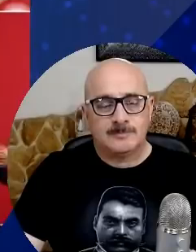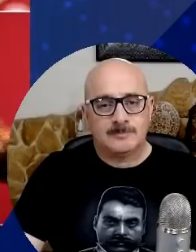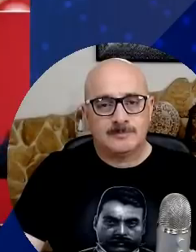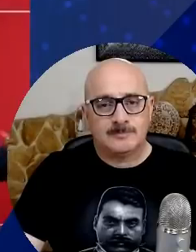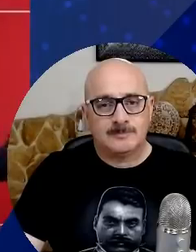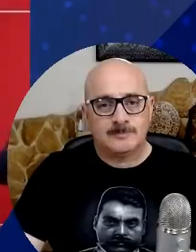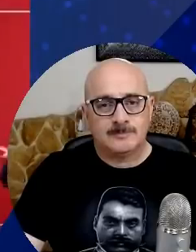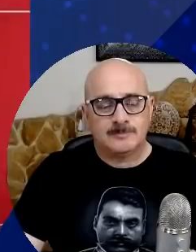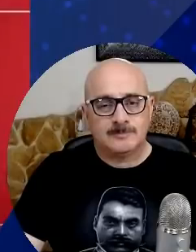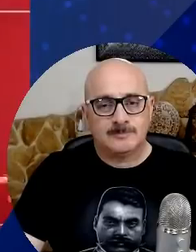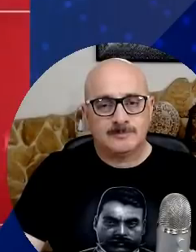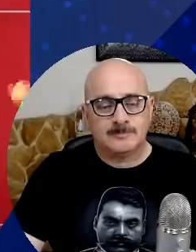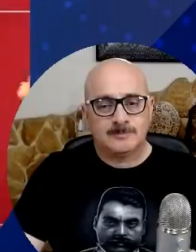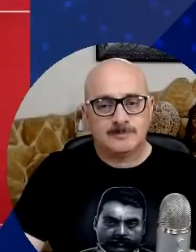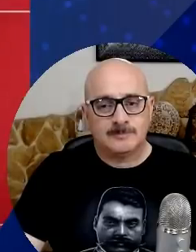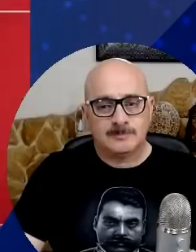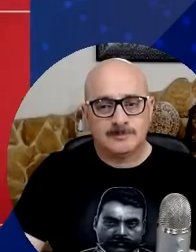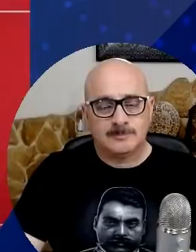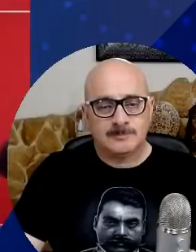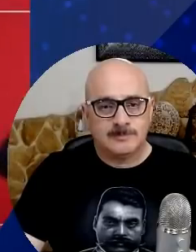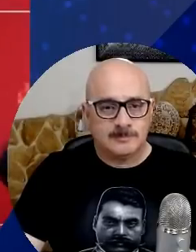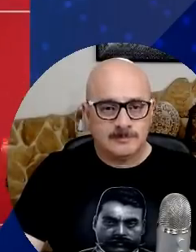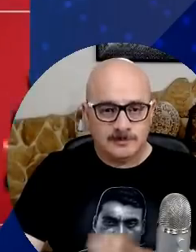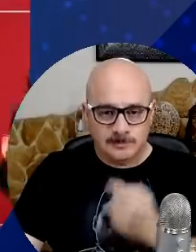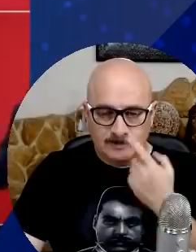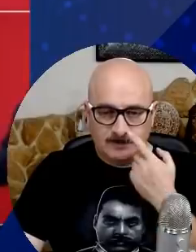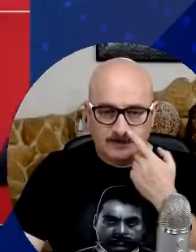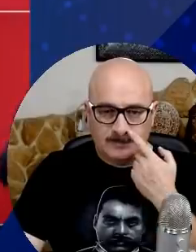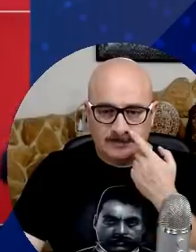las redes tienen muchísima información,